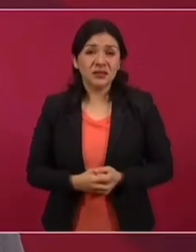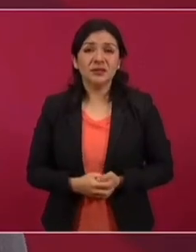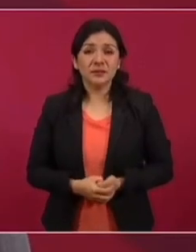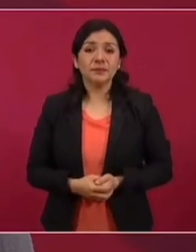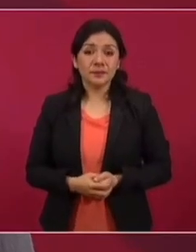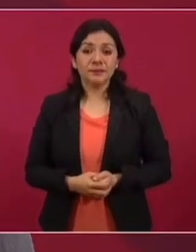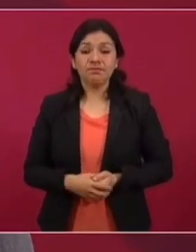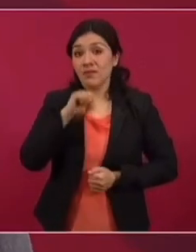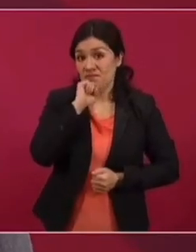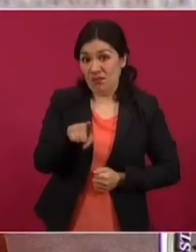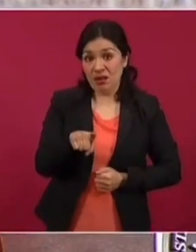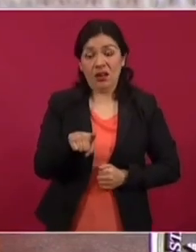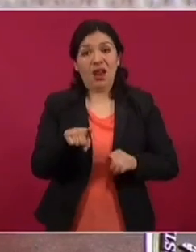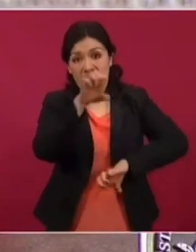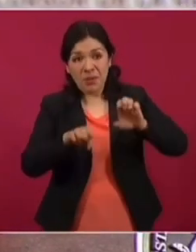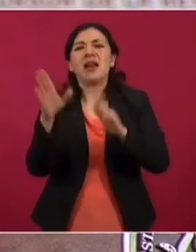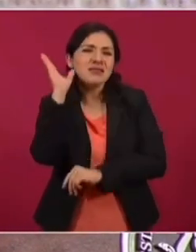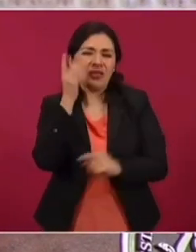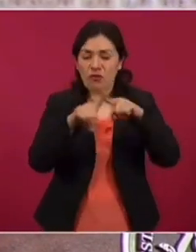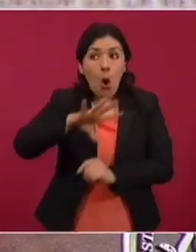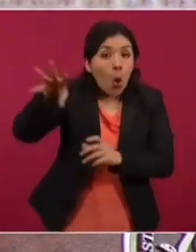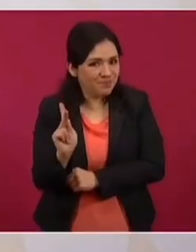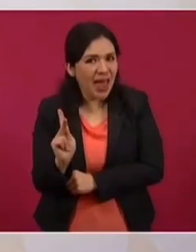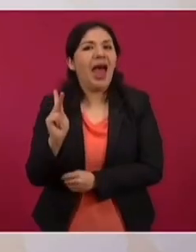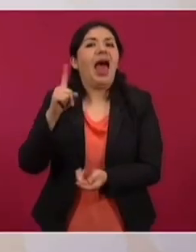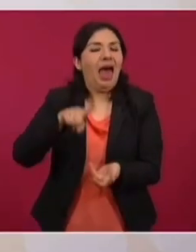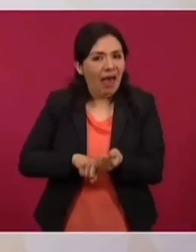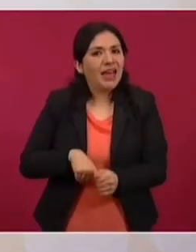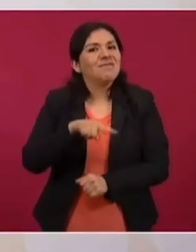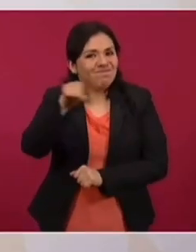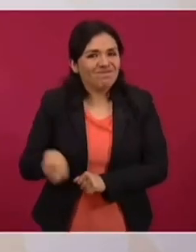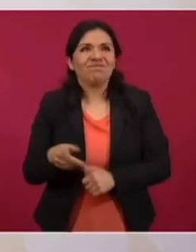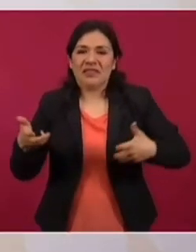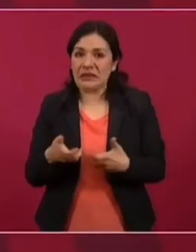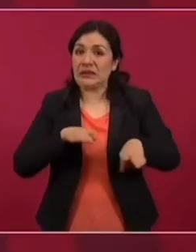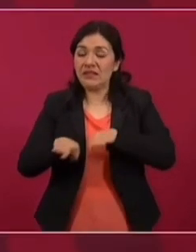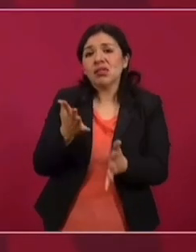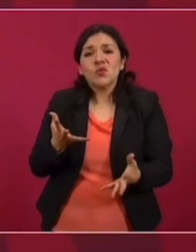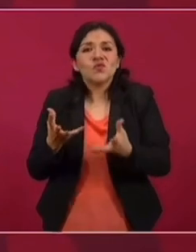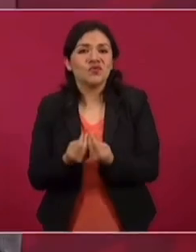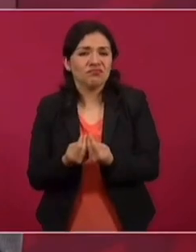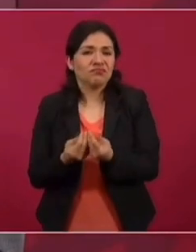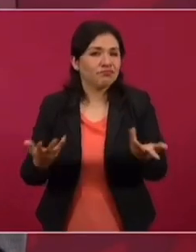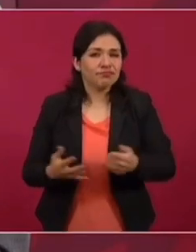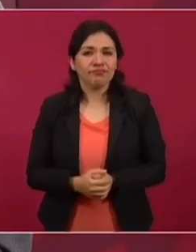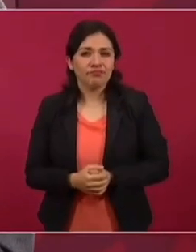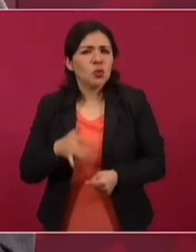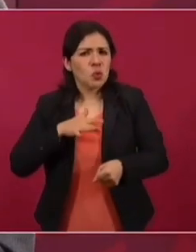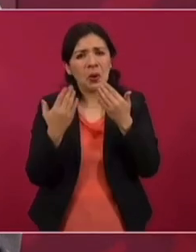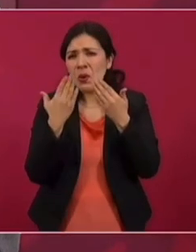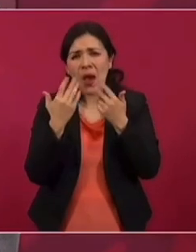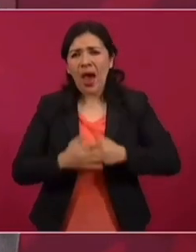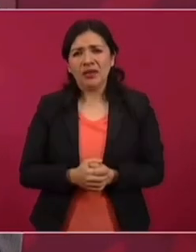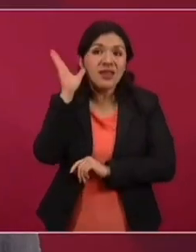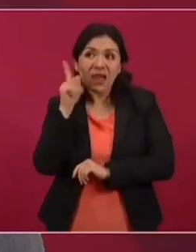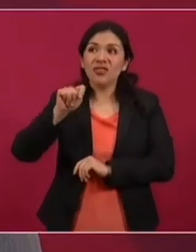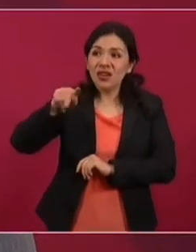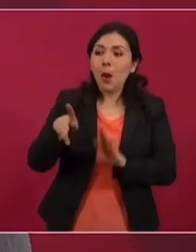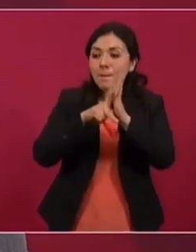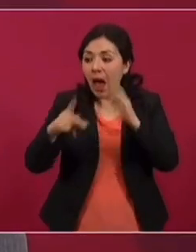Y los medios, no todos, pero actuaron en complicidad. No había denuncia en